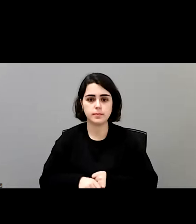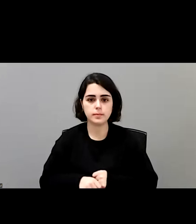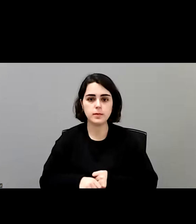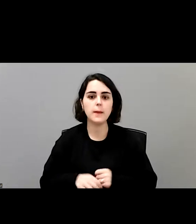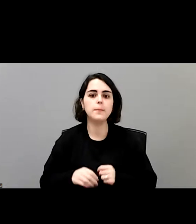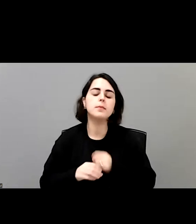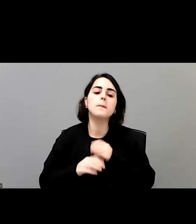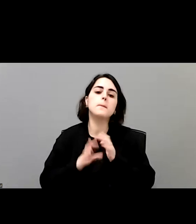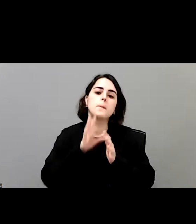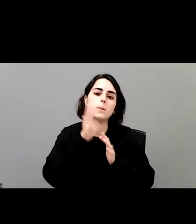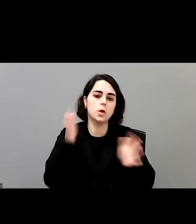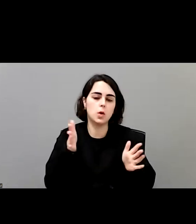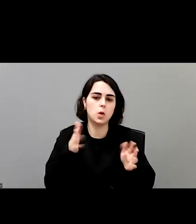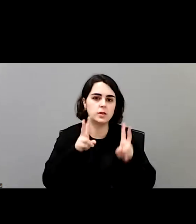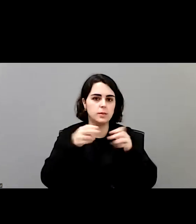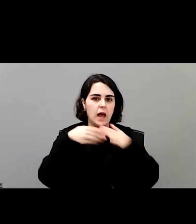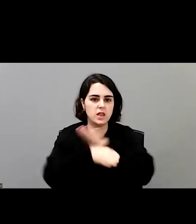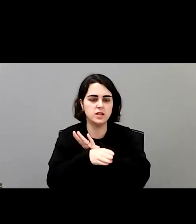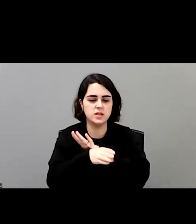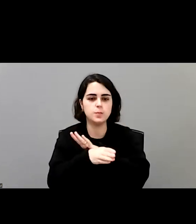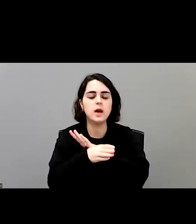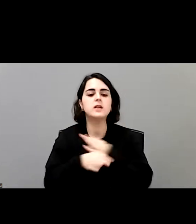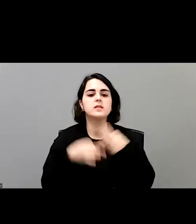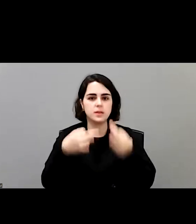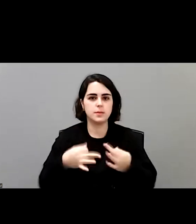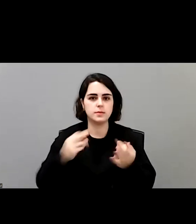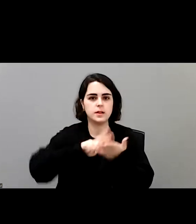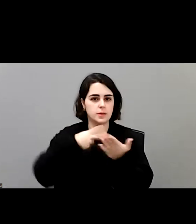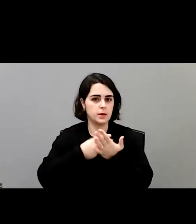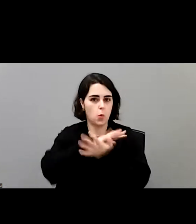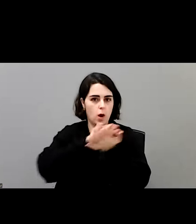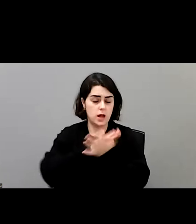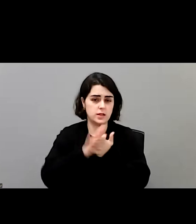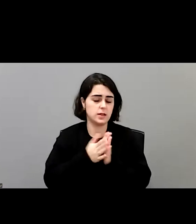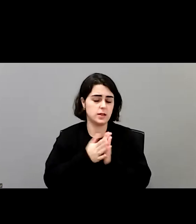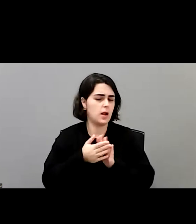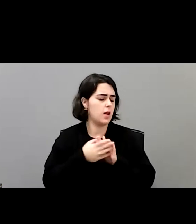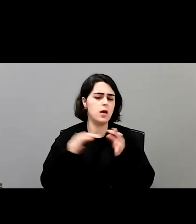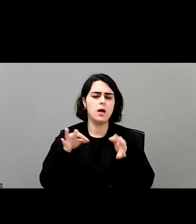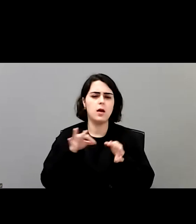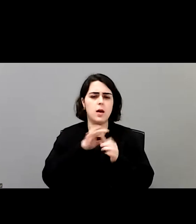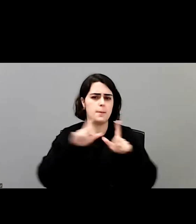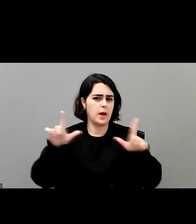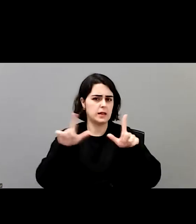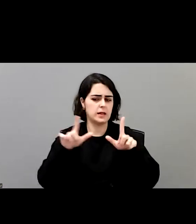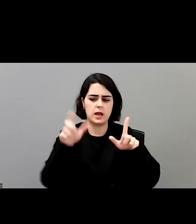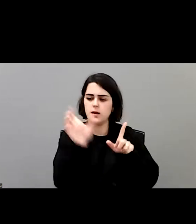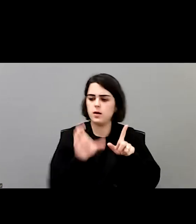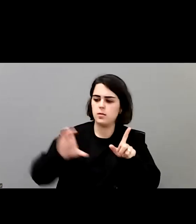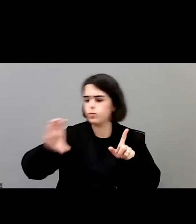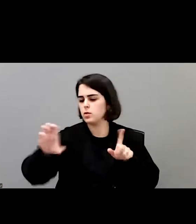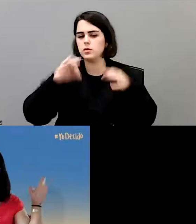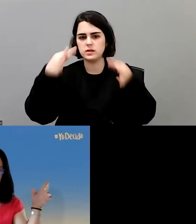Como medidas de accesibilidad, vamos a contar con la intérprete de lengua de signos, que estará presente en pantalla durante todo el